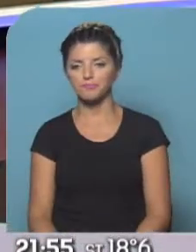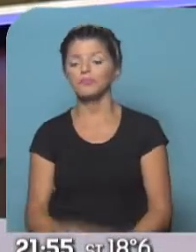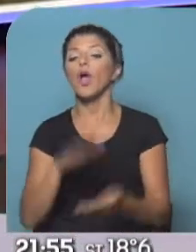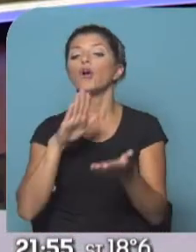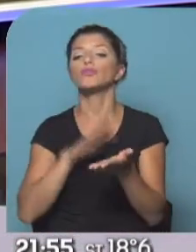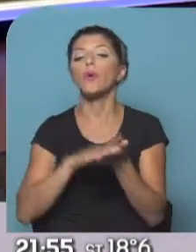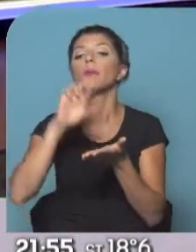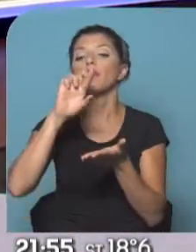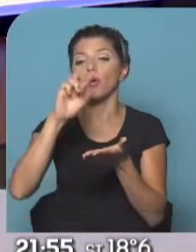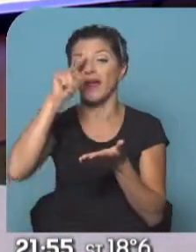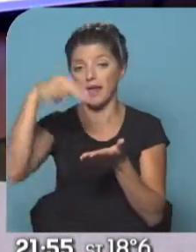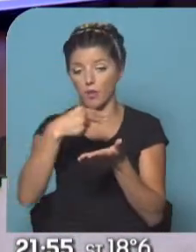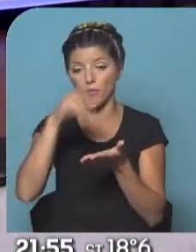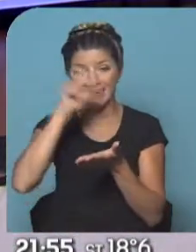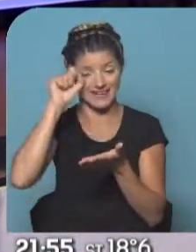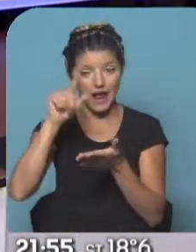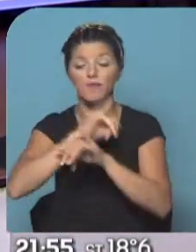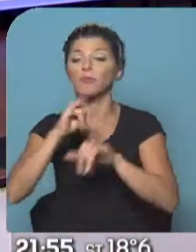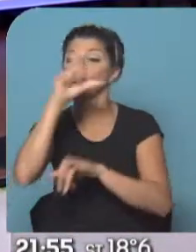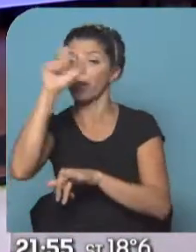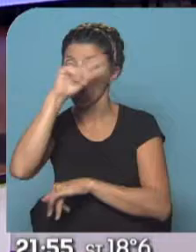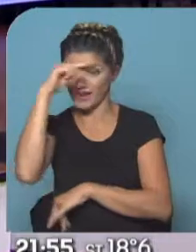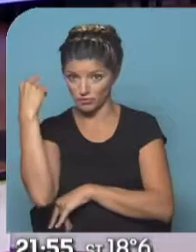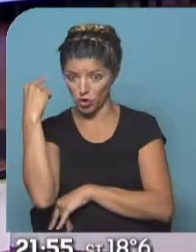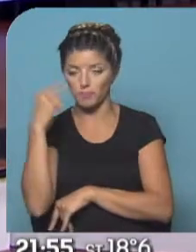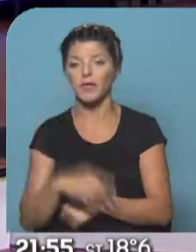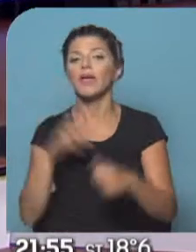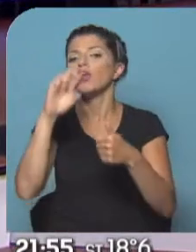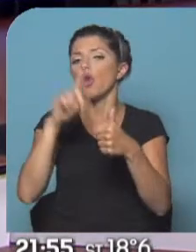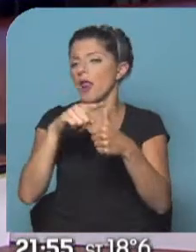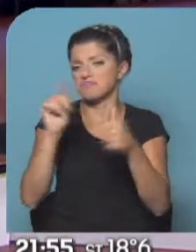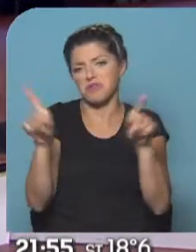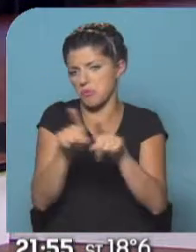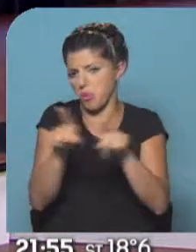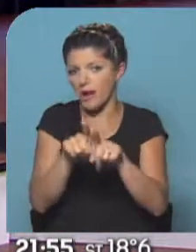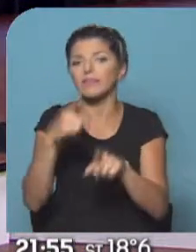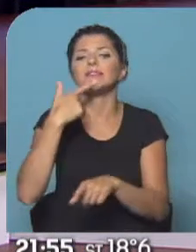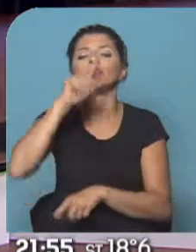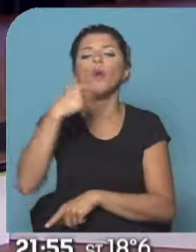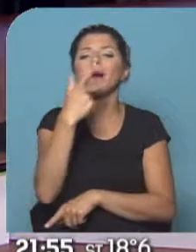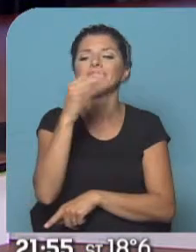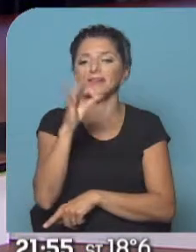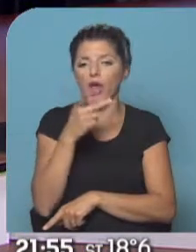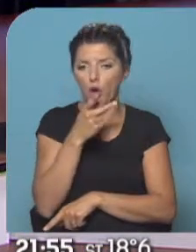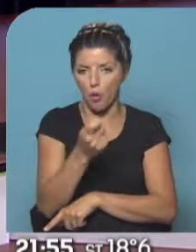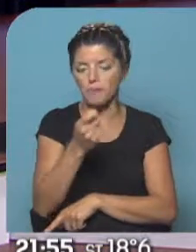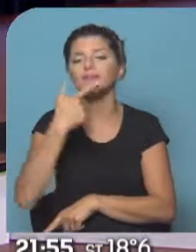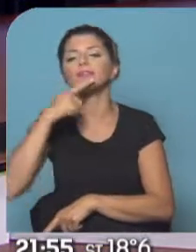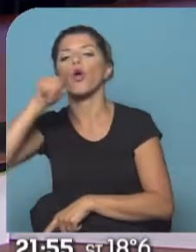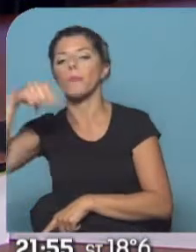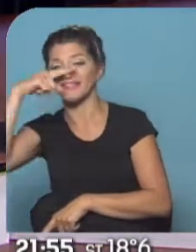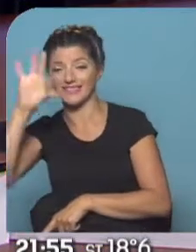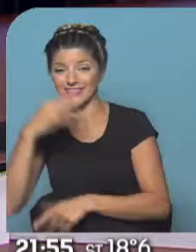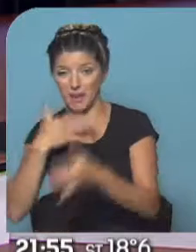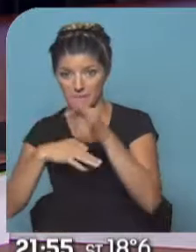las cotizaciones del Banco Nación, cotizaciones oficiales. Se mantuvo igual el dólar, 17,30 para la compra, 17,70 para